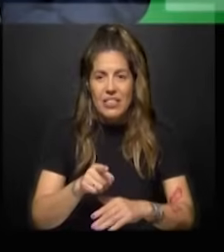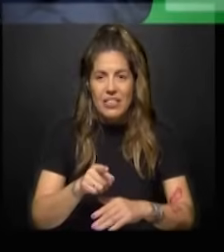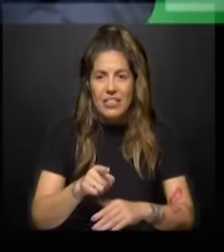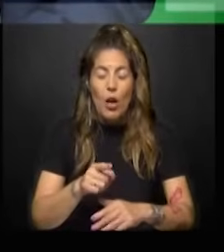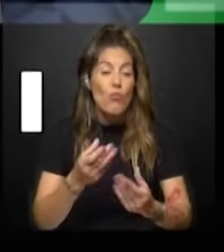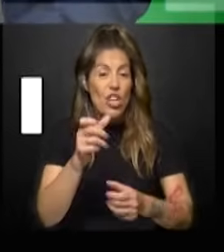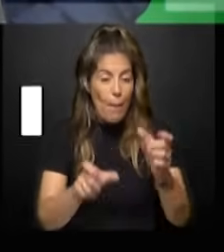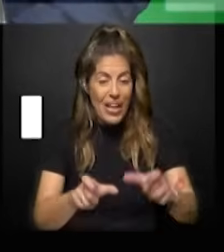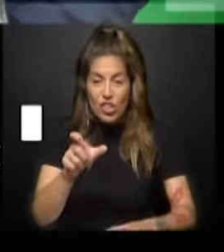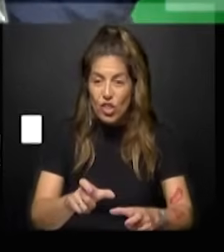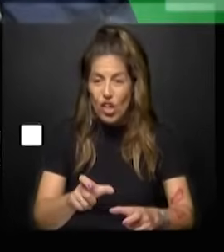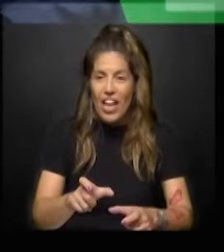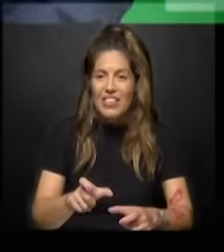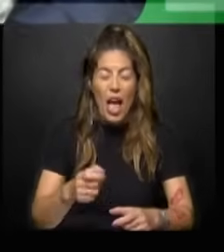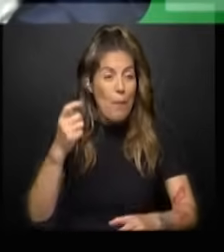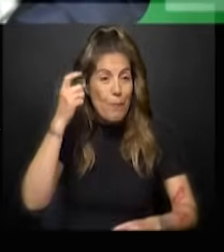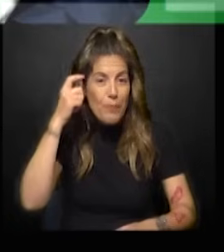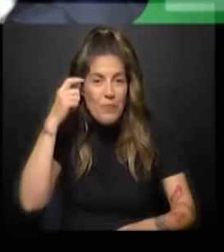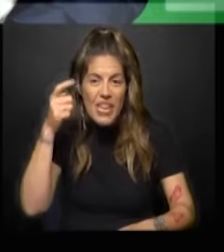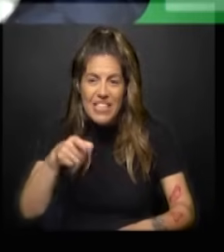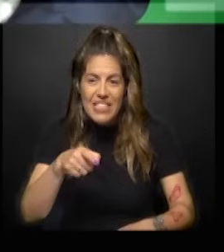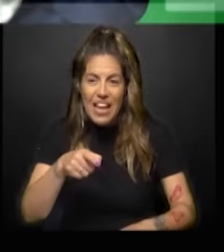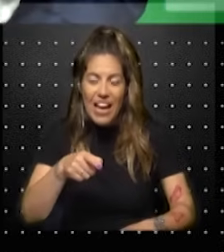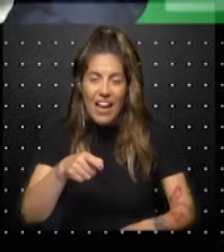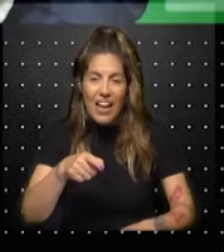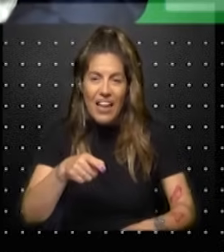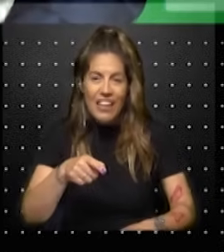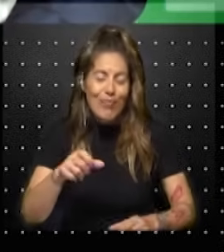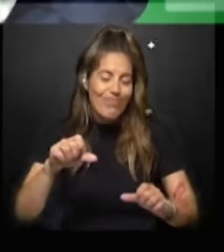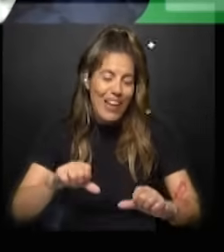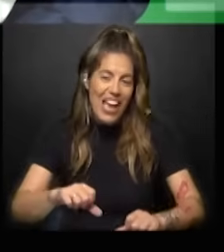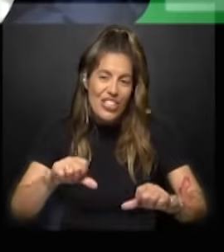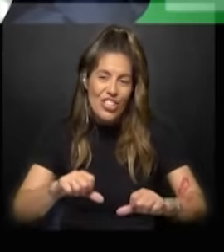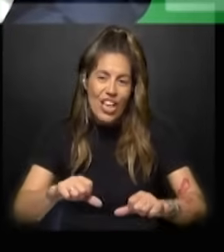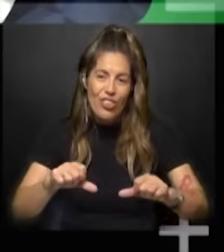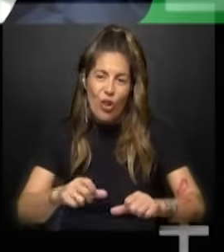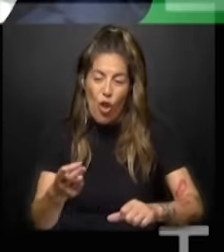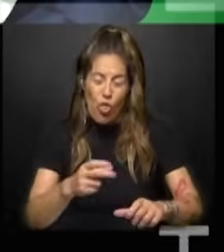hay mucha gente que piensa que están decayendo de cierta manera